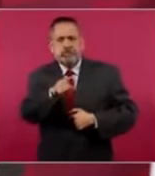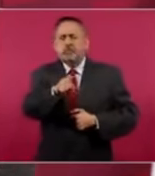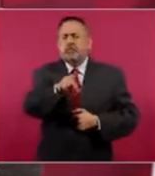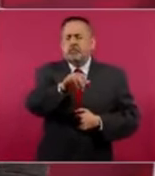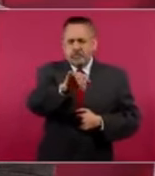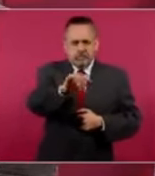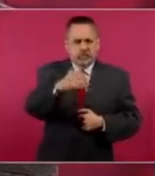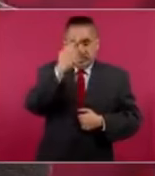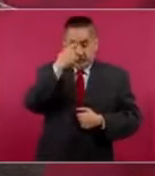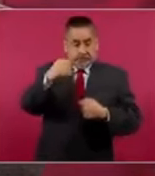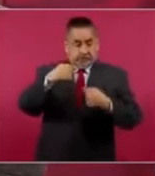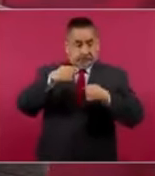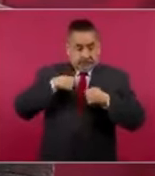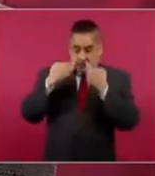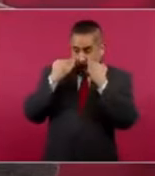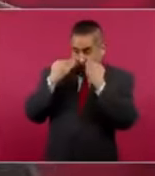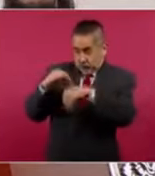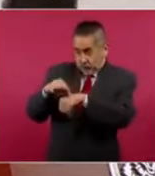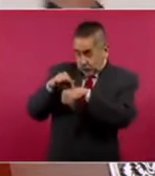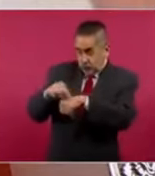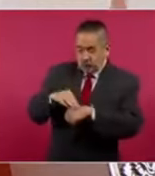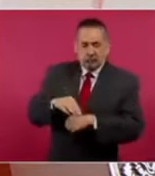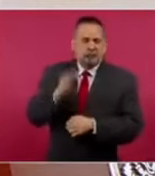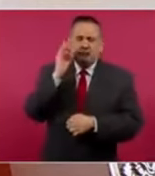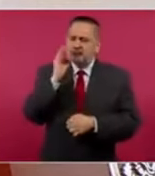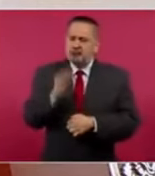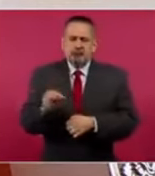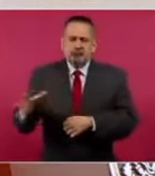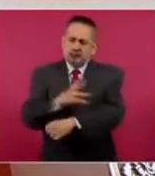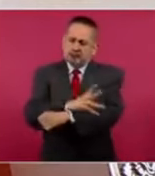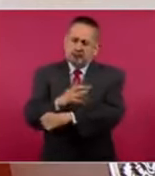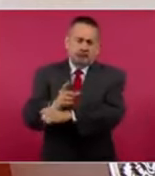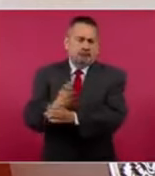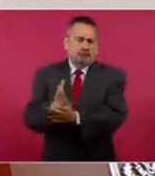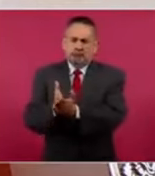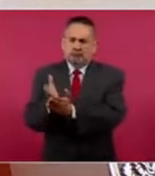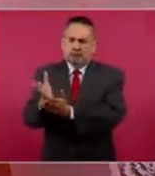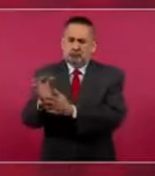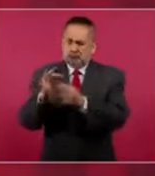corresponde, en lo que me consta, es que ha actuado con rectitud.